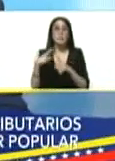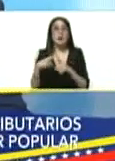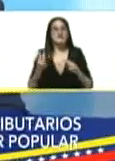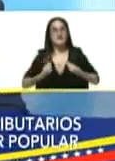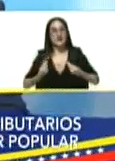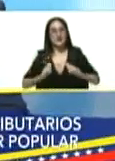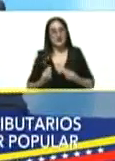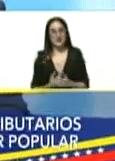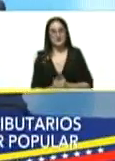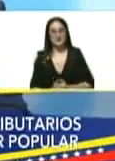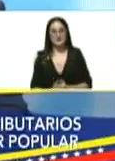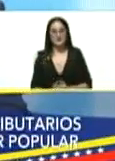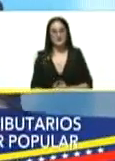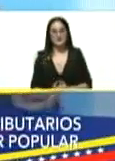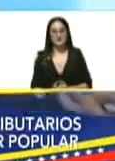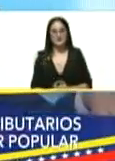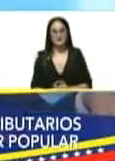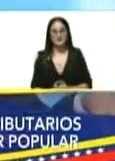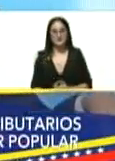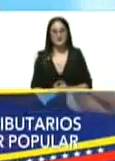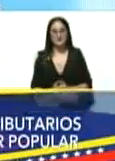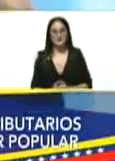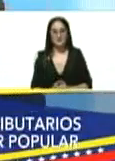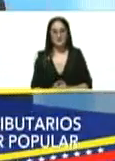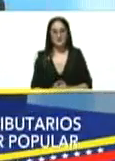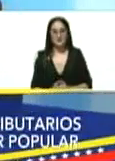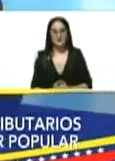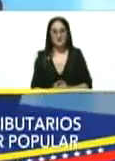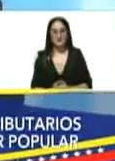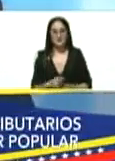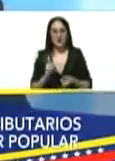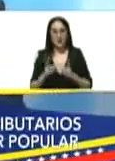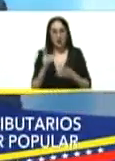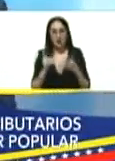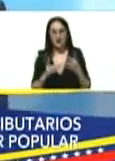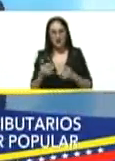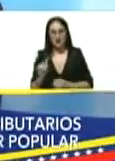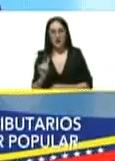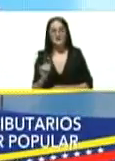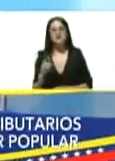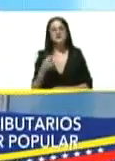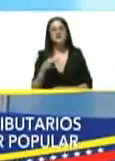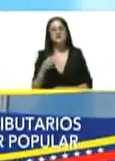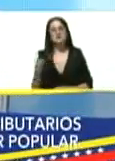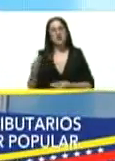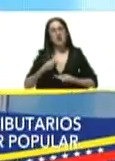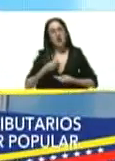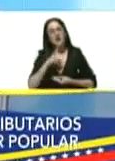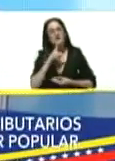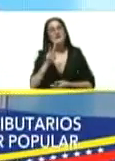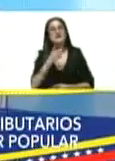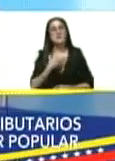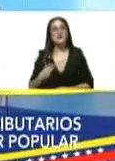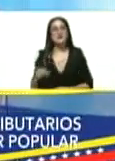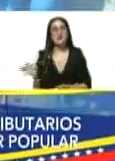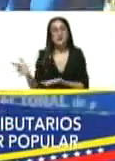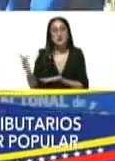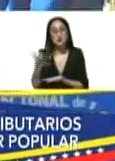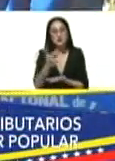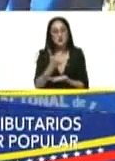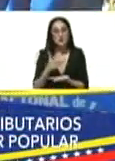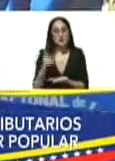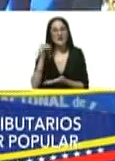¿Ah? Por aquí me dan algunos datos. La señora vicepresidenta, la recaudación